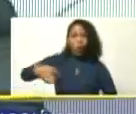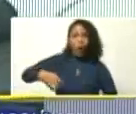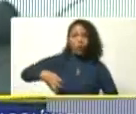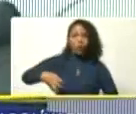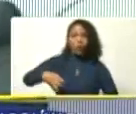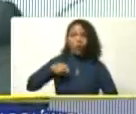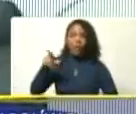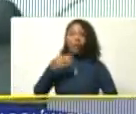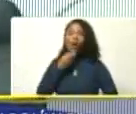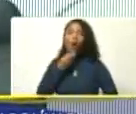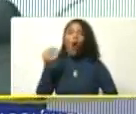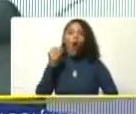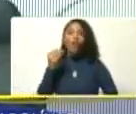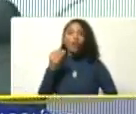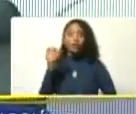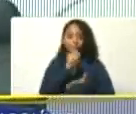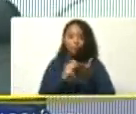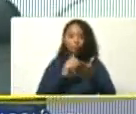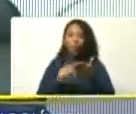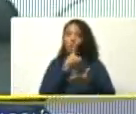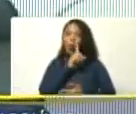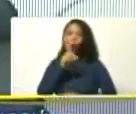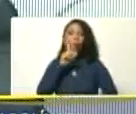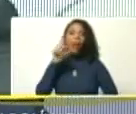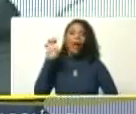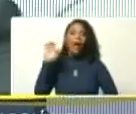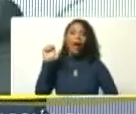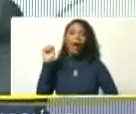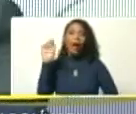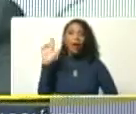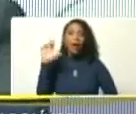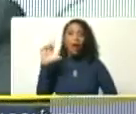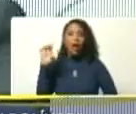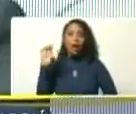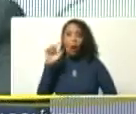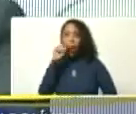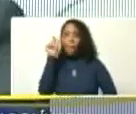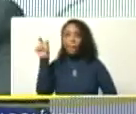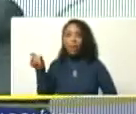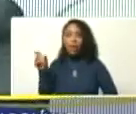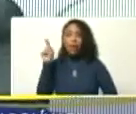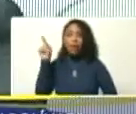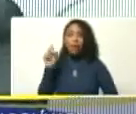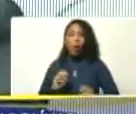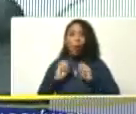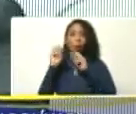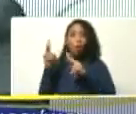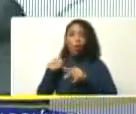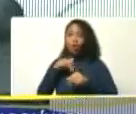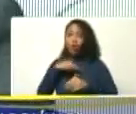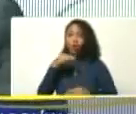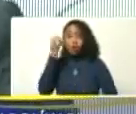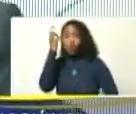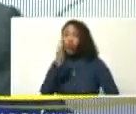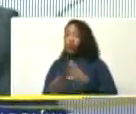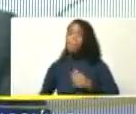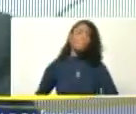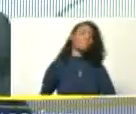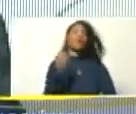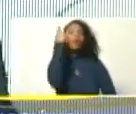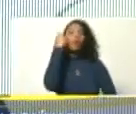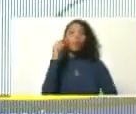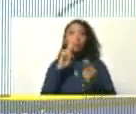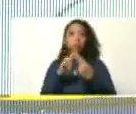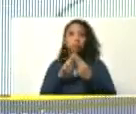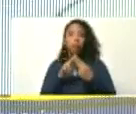ese joven narrador llamado Eal Herrera, y en esa oportunidad nos conocimos. A partir de